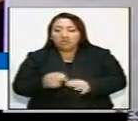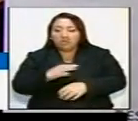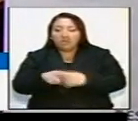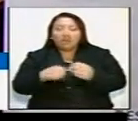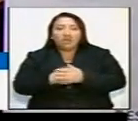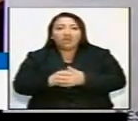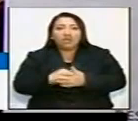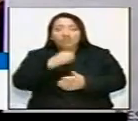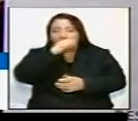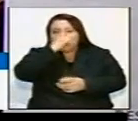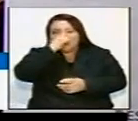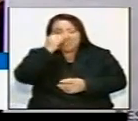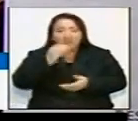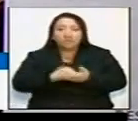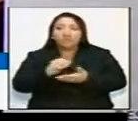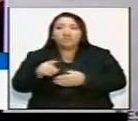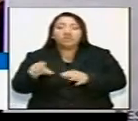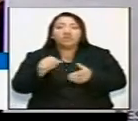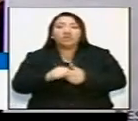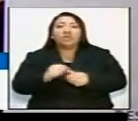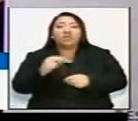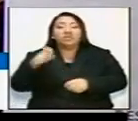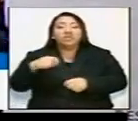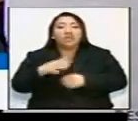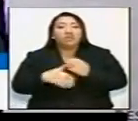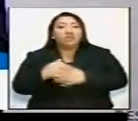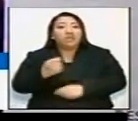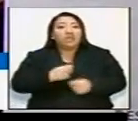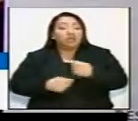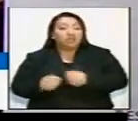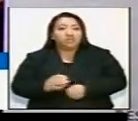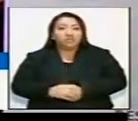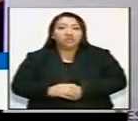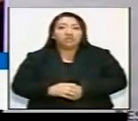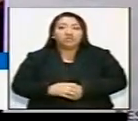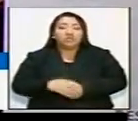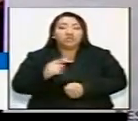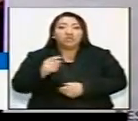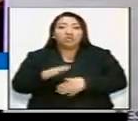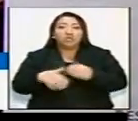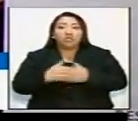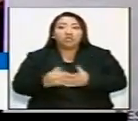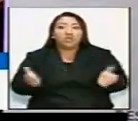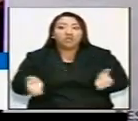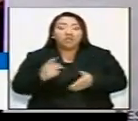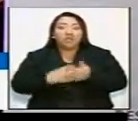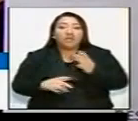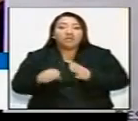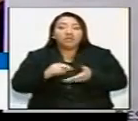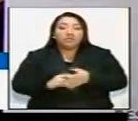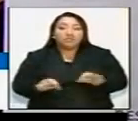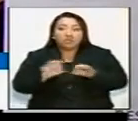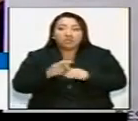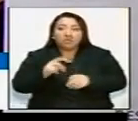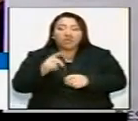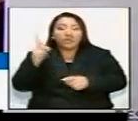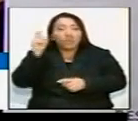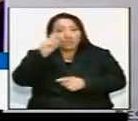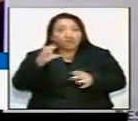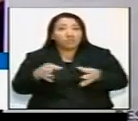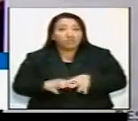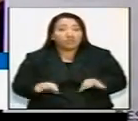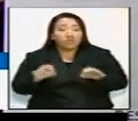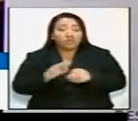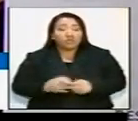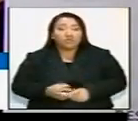mejor, tratando de satisfacer las necesidades del mercado. Así que los incentivos para ser más productivos son muy